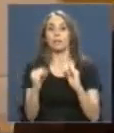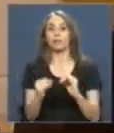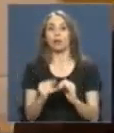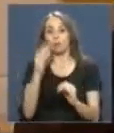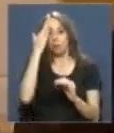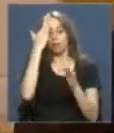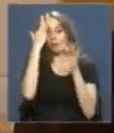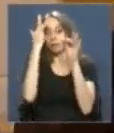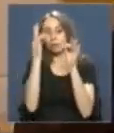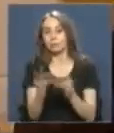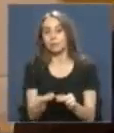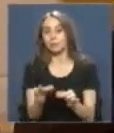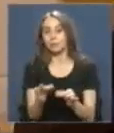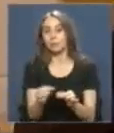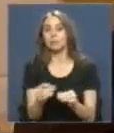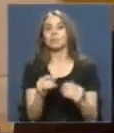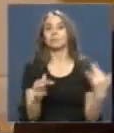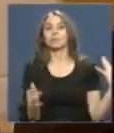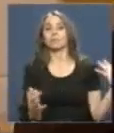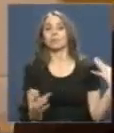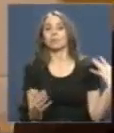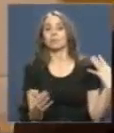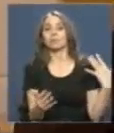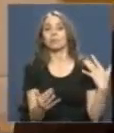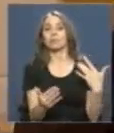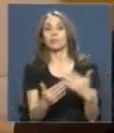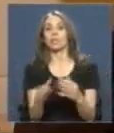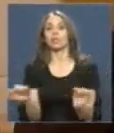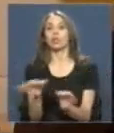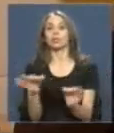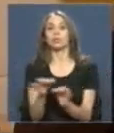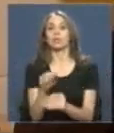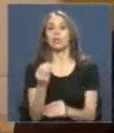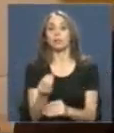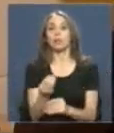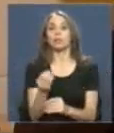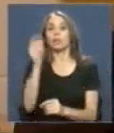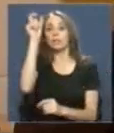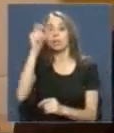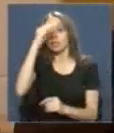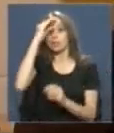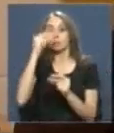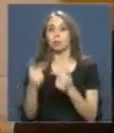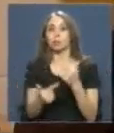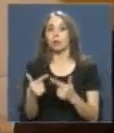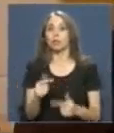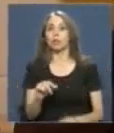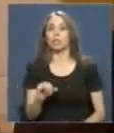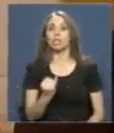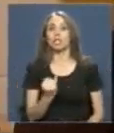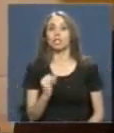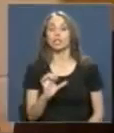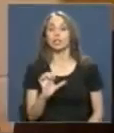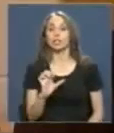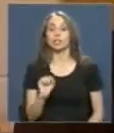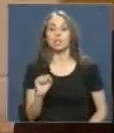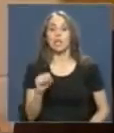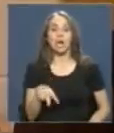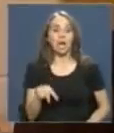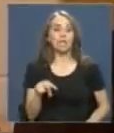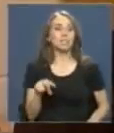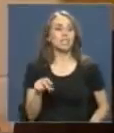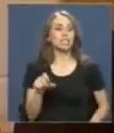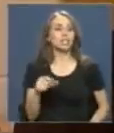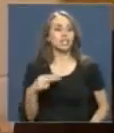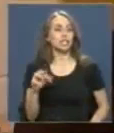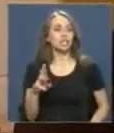decisiva. Y aquí lo que ha ido ocurriendo es lo que describe muy bien un politólogo que se llama Jim Sharp. Y lo quiero decir, presidente, con mucha